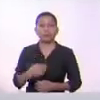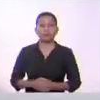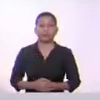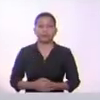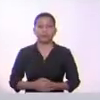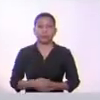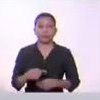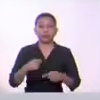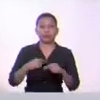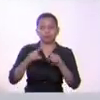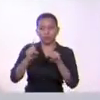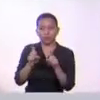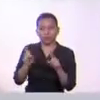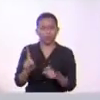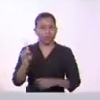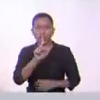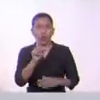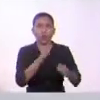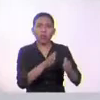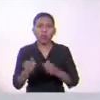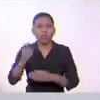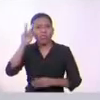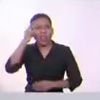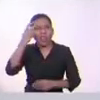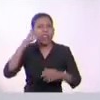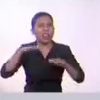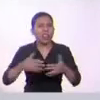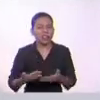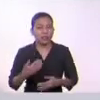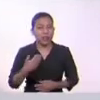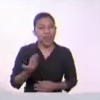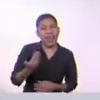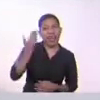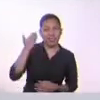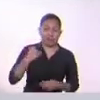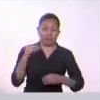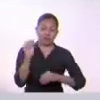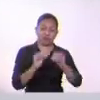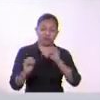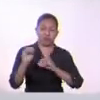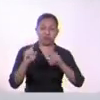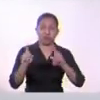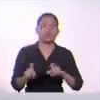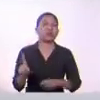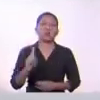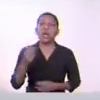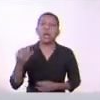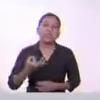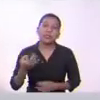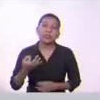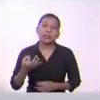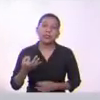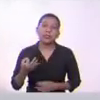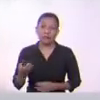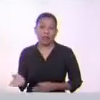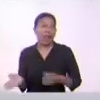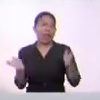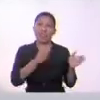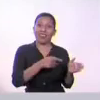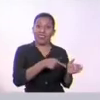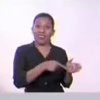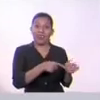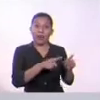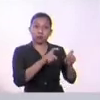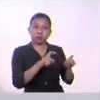estructuradas nos referimos a que no necesitan un guión previo, como en el caso de la entrevista semiestructurada